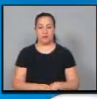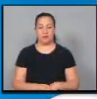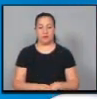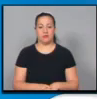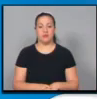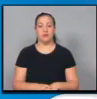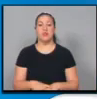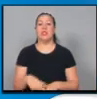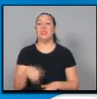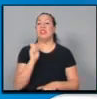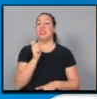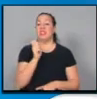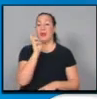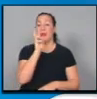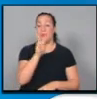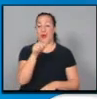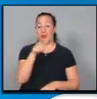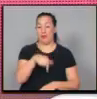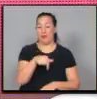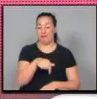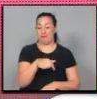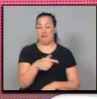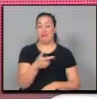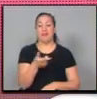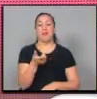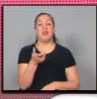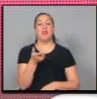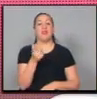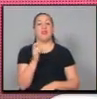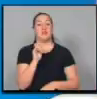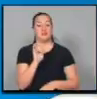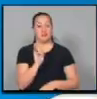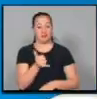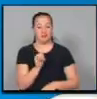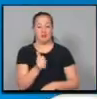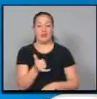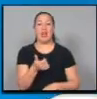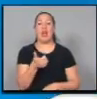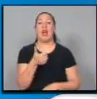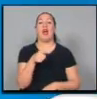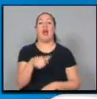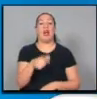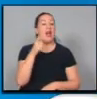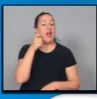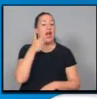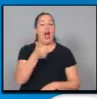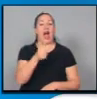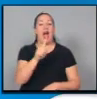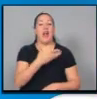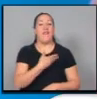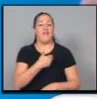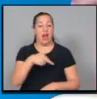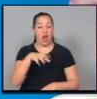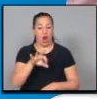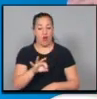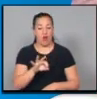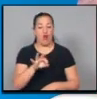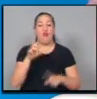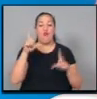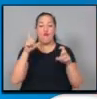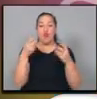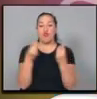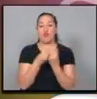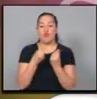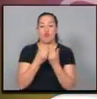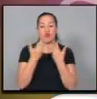¿Quién es esta que la vimos este verano, Romina? Gracielita. Ustedes estuvieron de vacaciones. Gracielita. Graciela Alfano publicó este verano varias fotografías de este estilo, mostrando